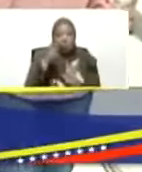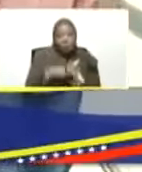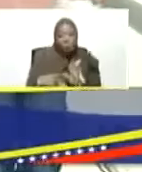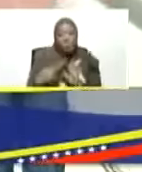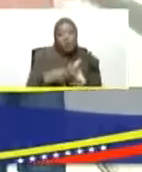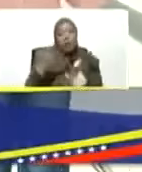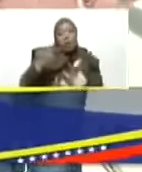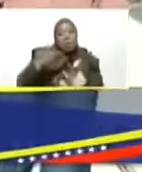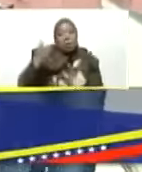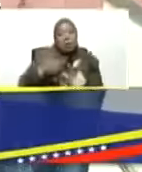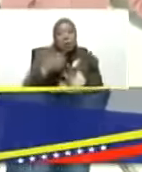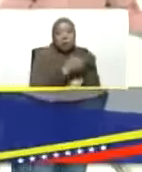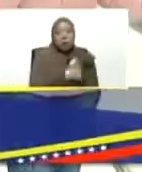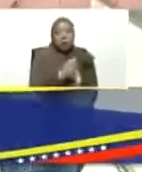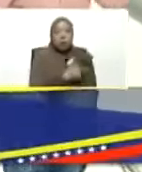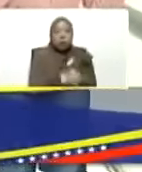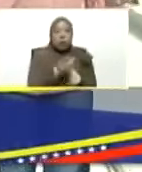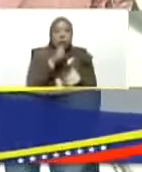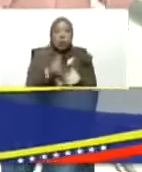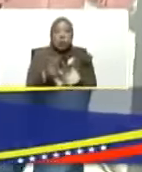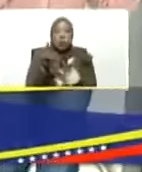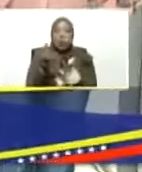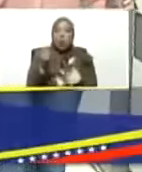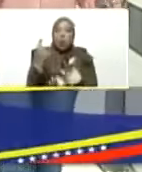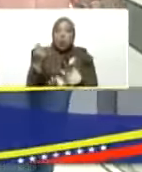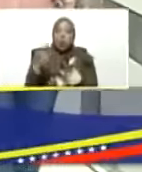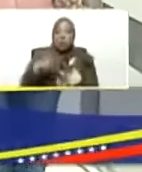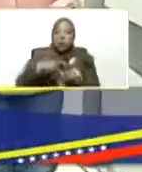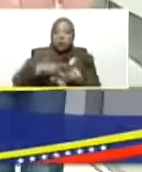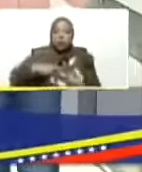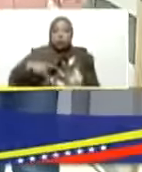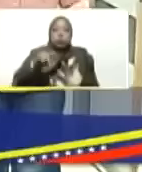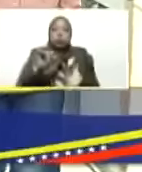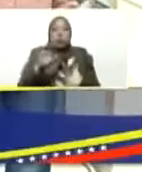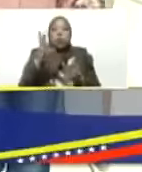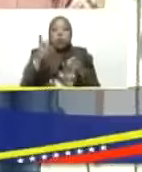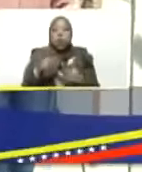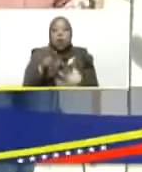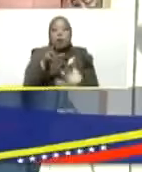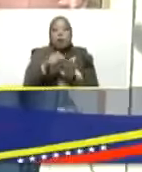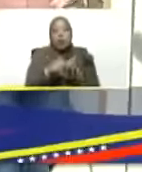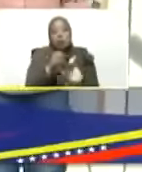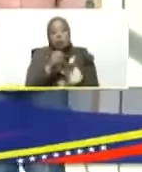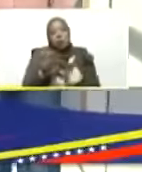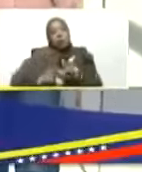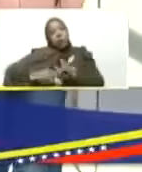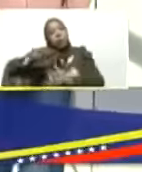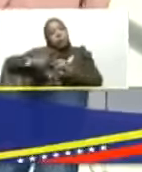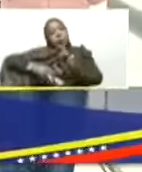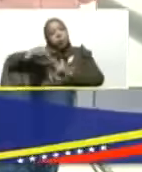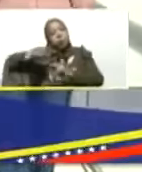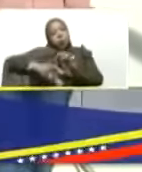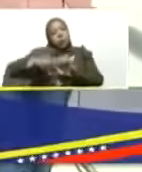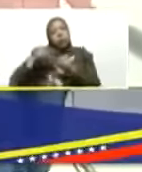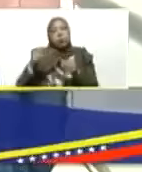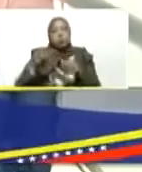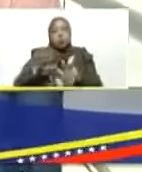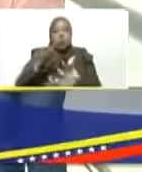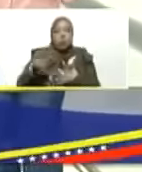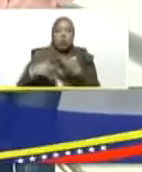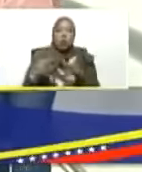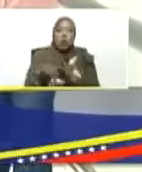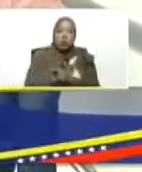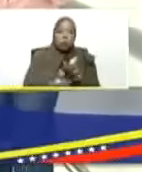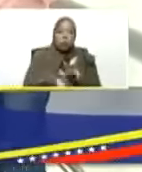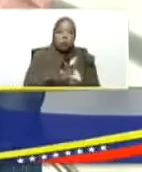tan importante. Y como se lo dije al llegar, son 11.000 metros cuadrados, de los cuales 3.000 son de construcción, y acá vamos a poder, bueno,